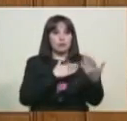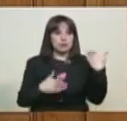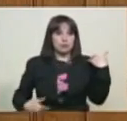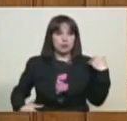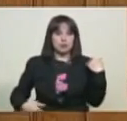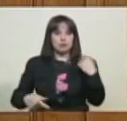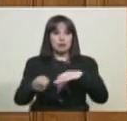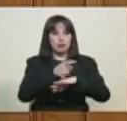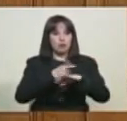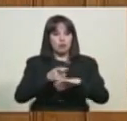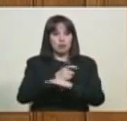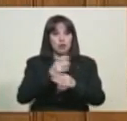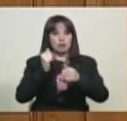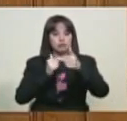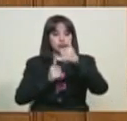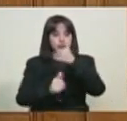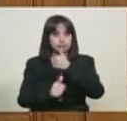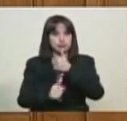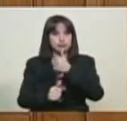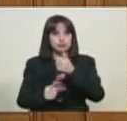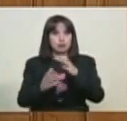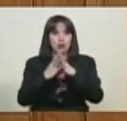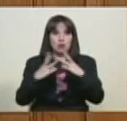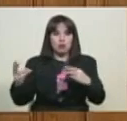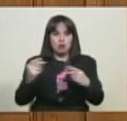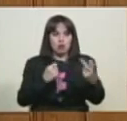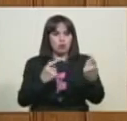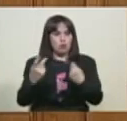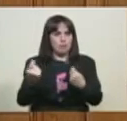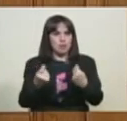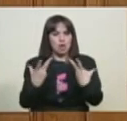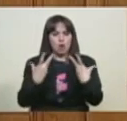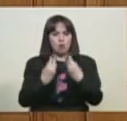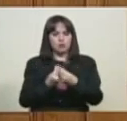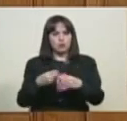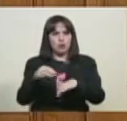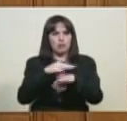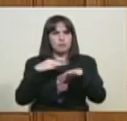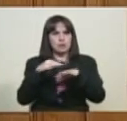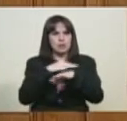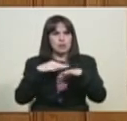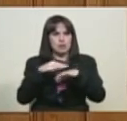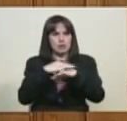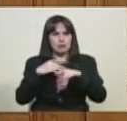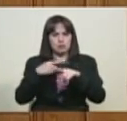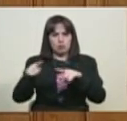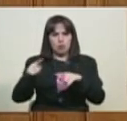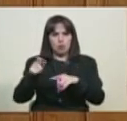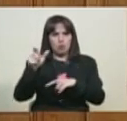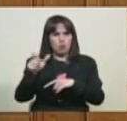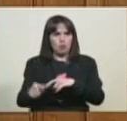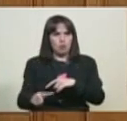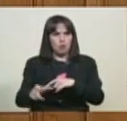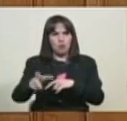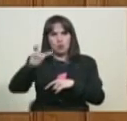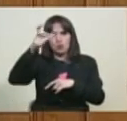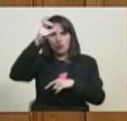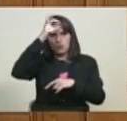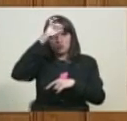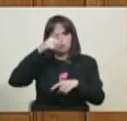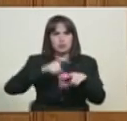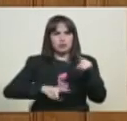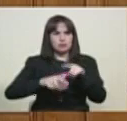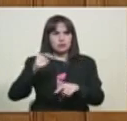vicepresidentes de gobierno, vicepresidente de Economía junto al ministro Wilmar Castro se encontraban en Turquía en ese